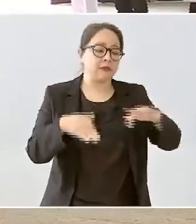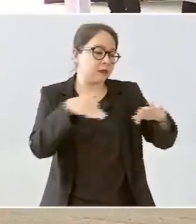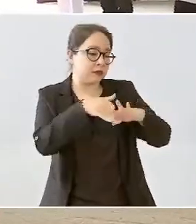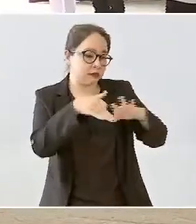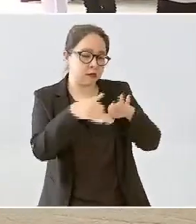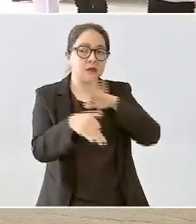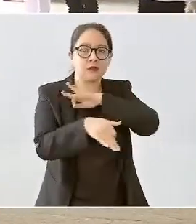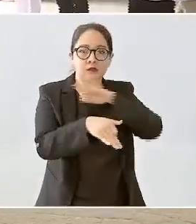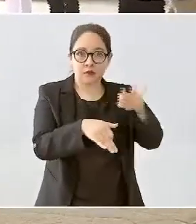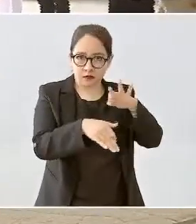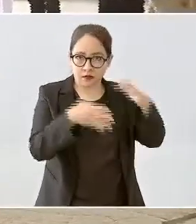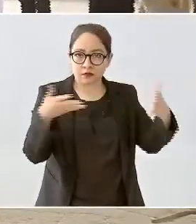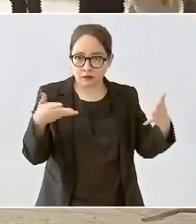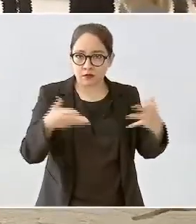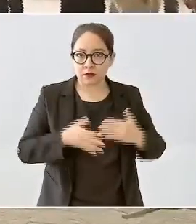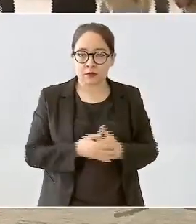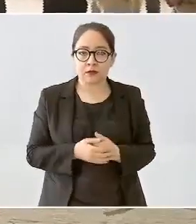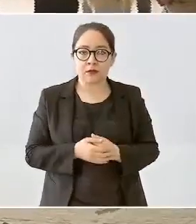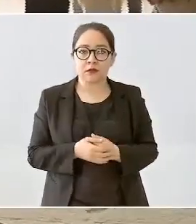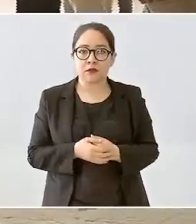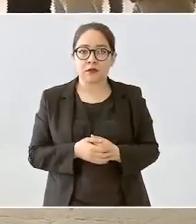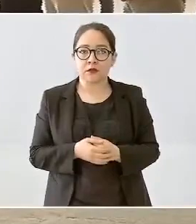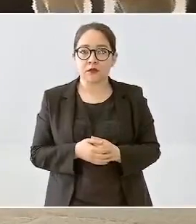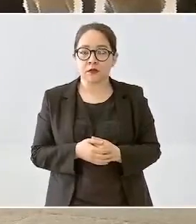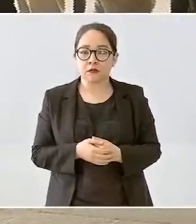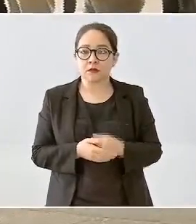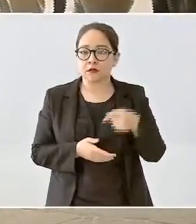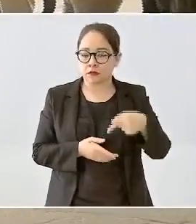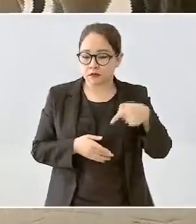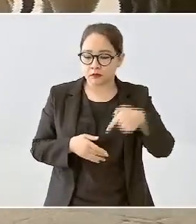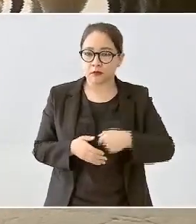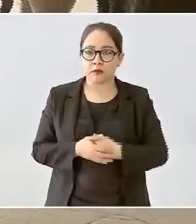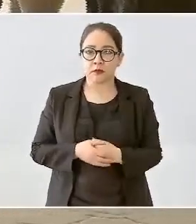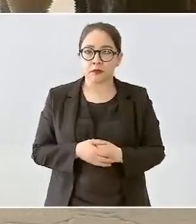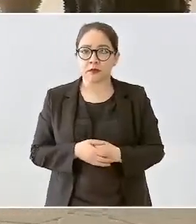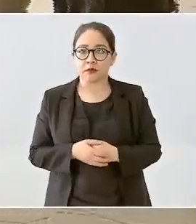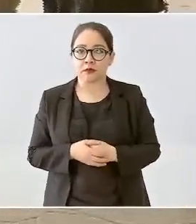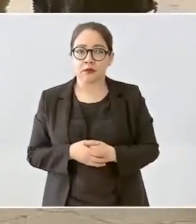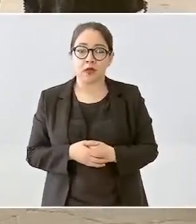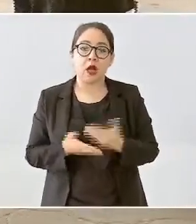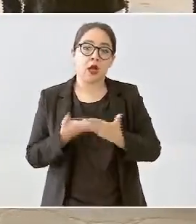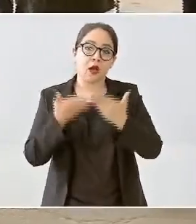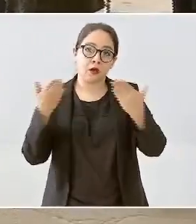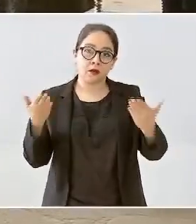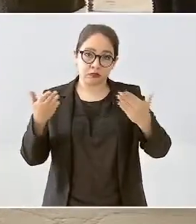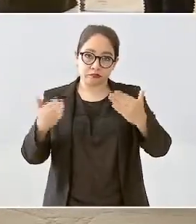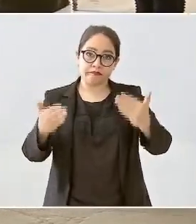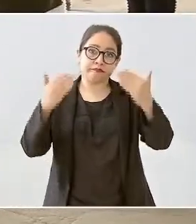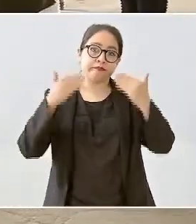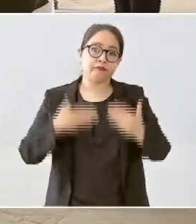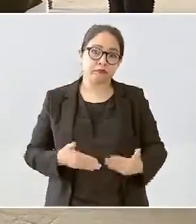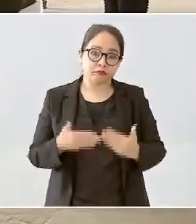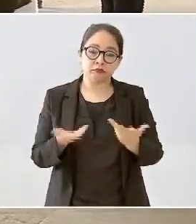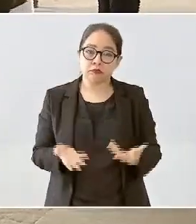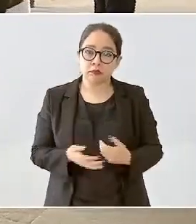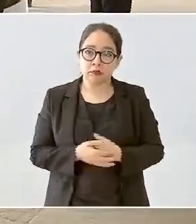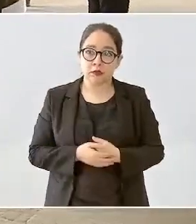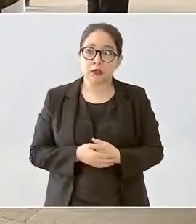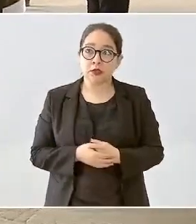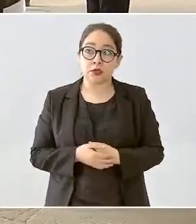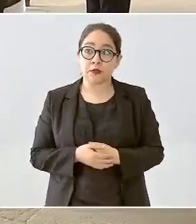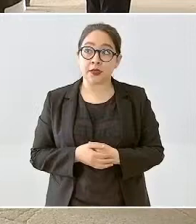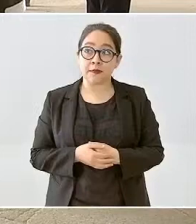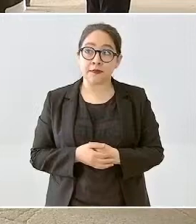poder descargar este tipo de piezas pesadas en este muelle. A continuación, usted pasó ahorita por